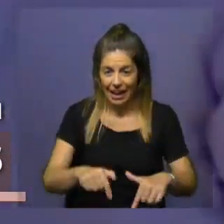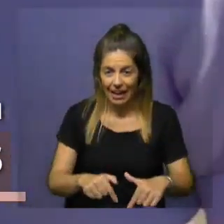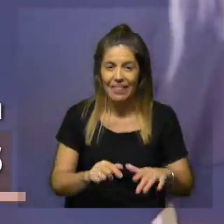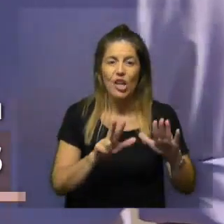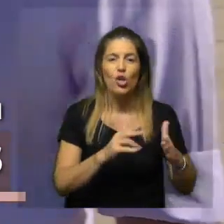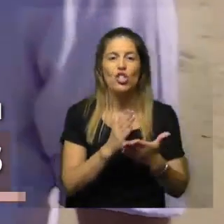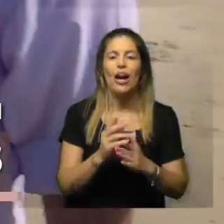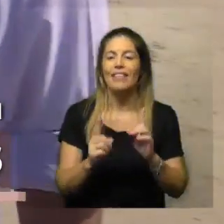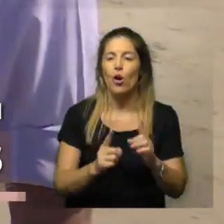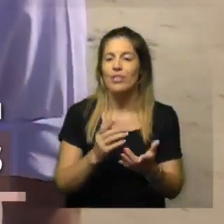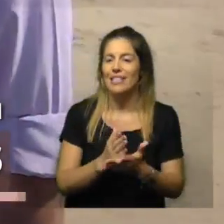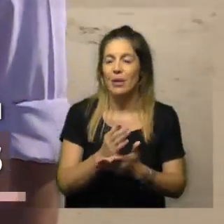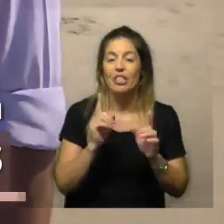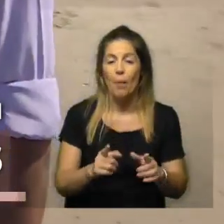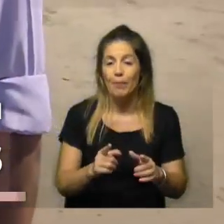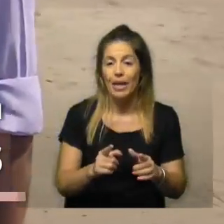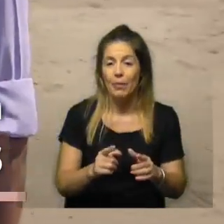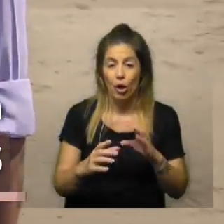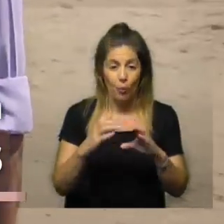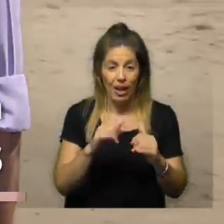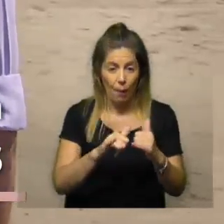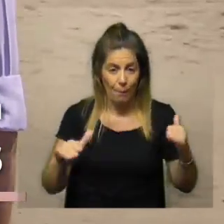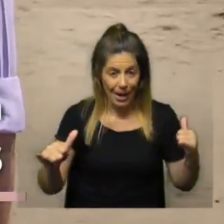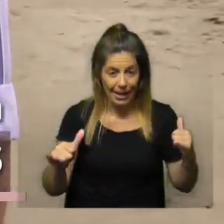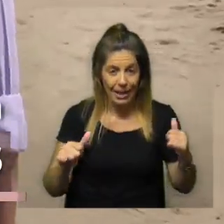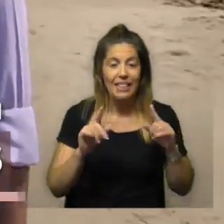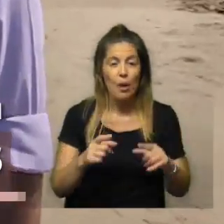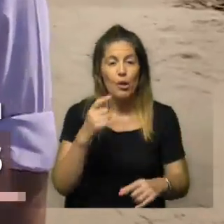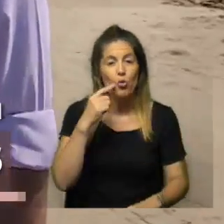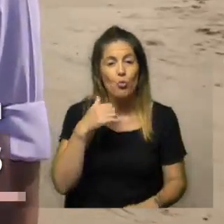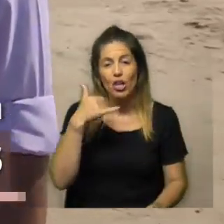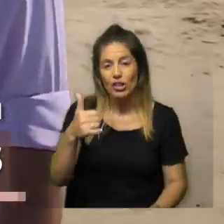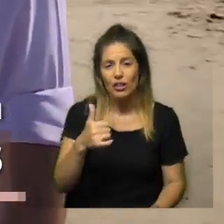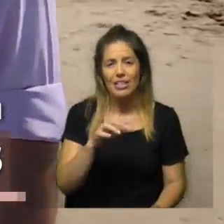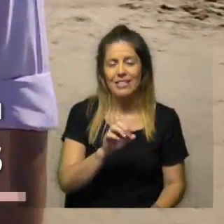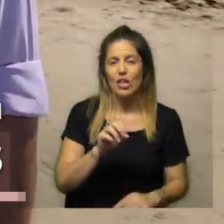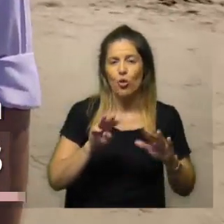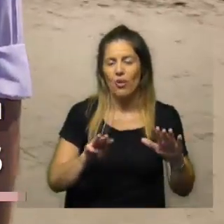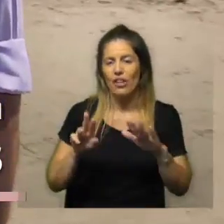siempre ahí. Si no, se comunican a través del mail. Si no, le dejamos un número de teléfono que es el